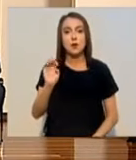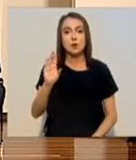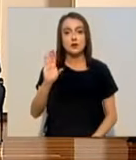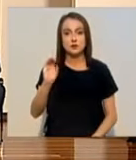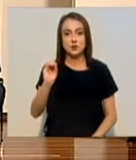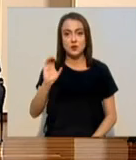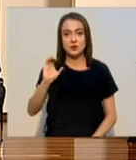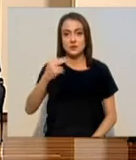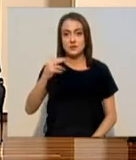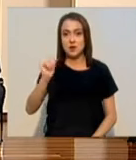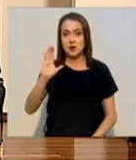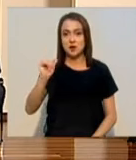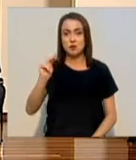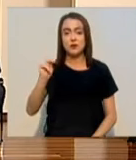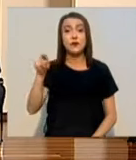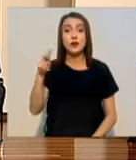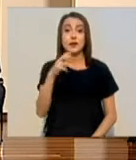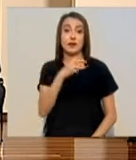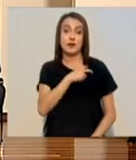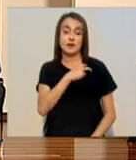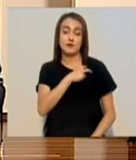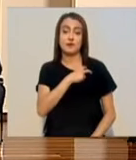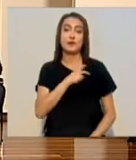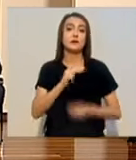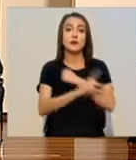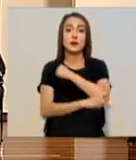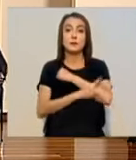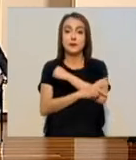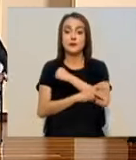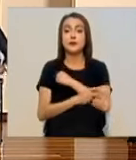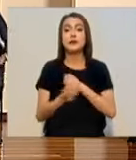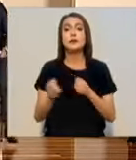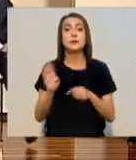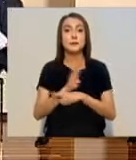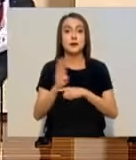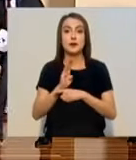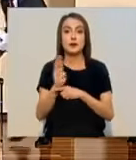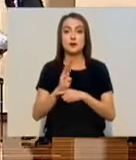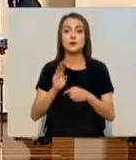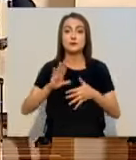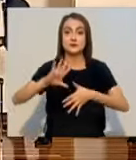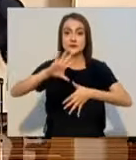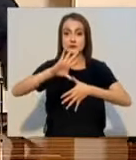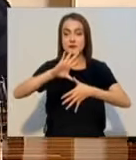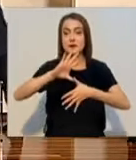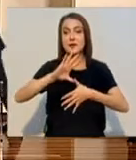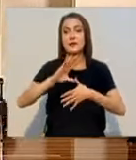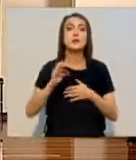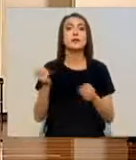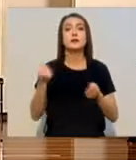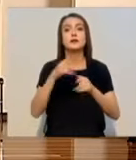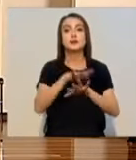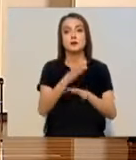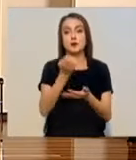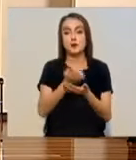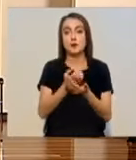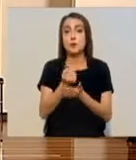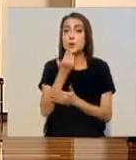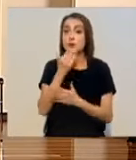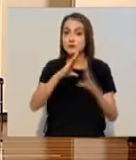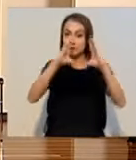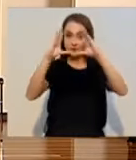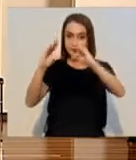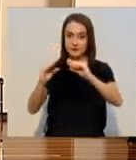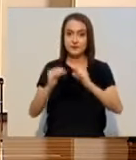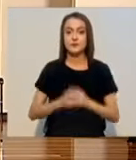Mauricio Chacón, oficial jefe de país del Banco Centroamericano de Integración Económica. Muy buenas tardes, don